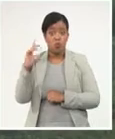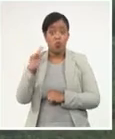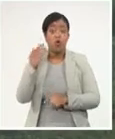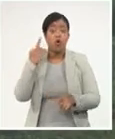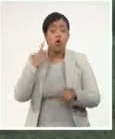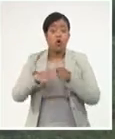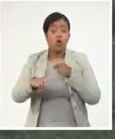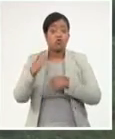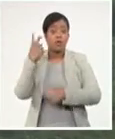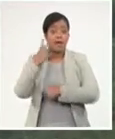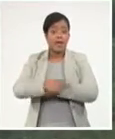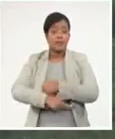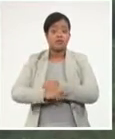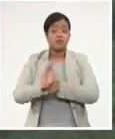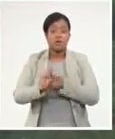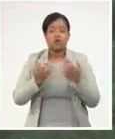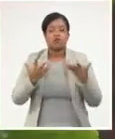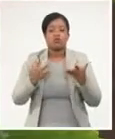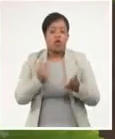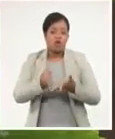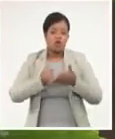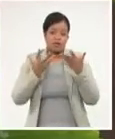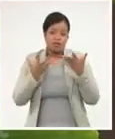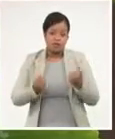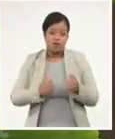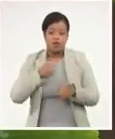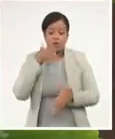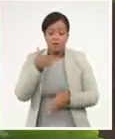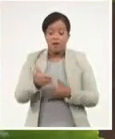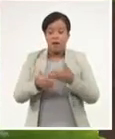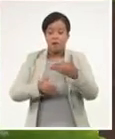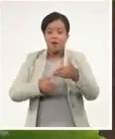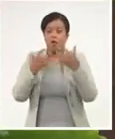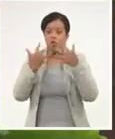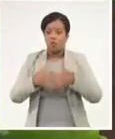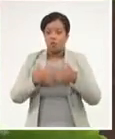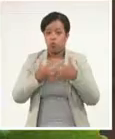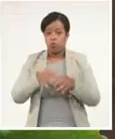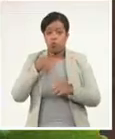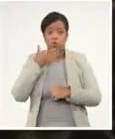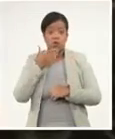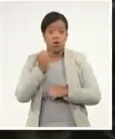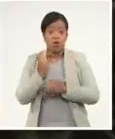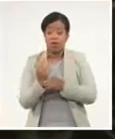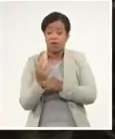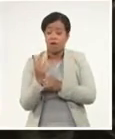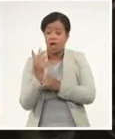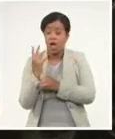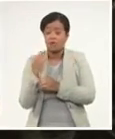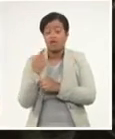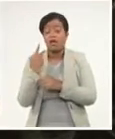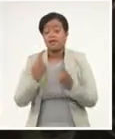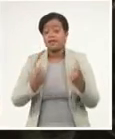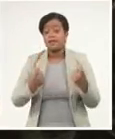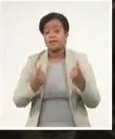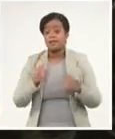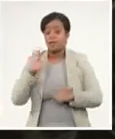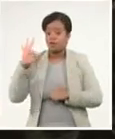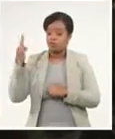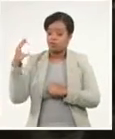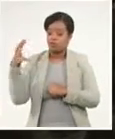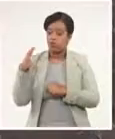nos permite agilizar mucho el proceso, garantizar la calidad de nuestros productos, porque producir plantas medicinales requiere de no solo